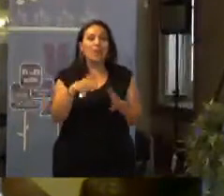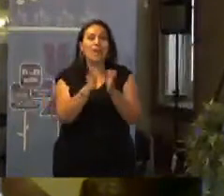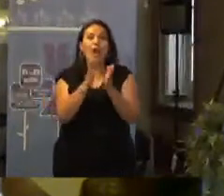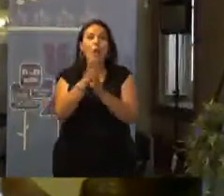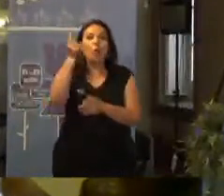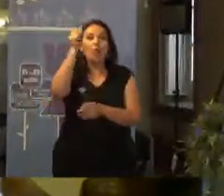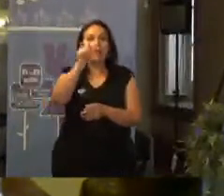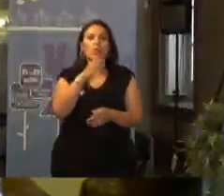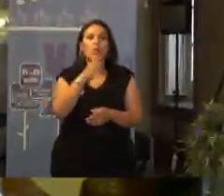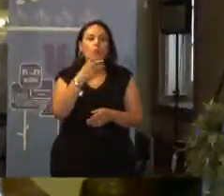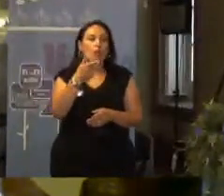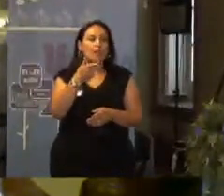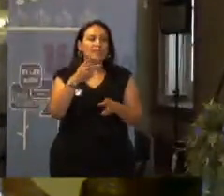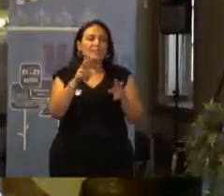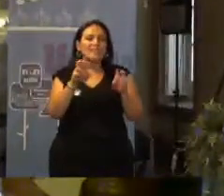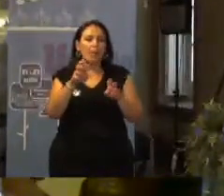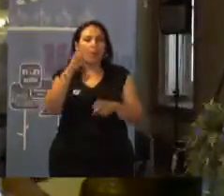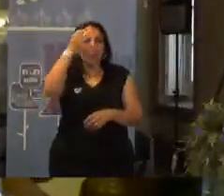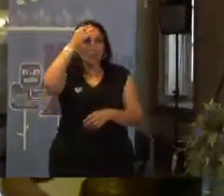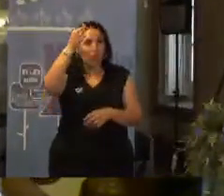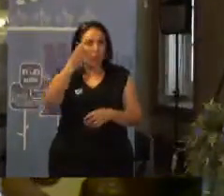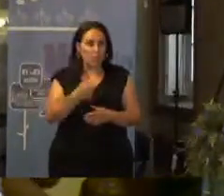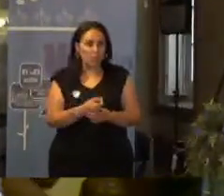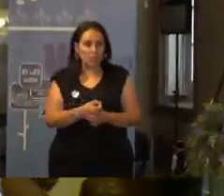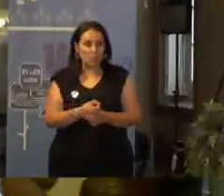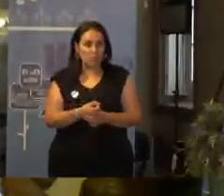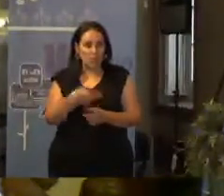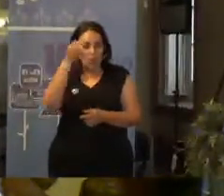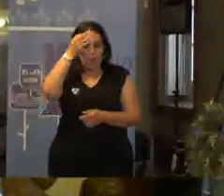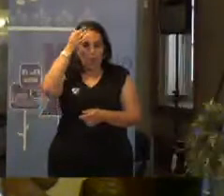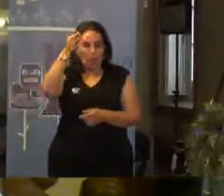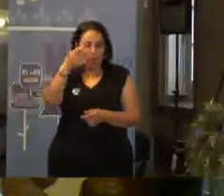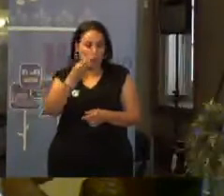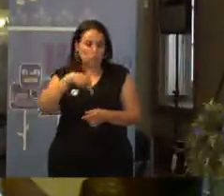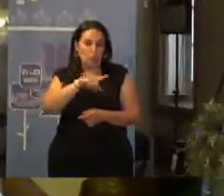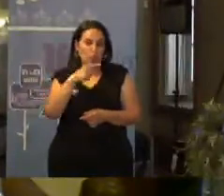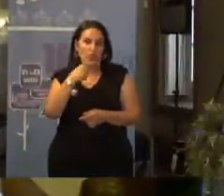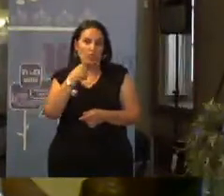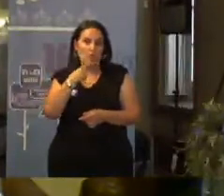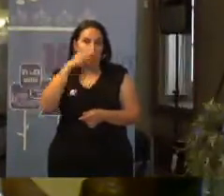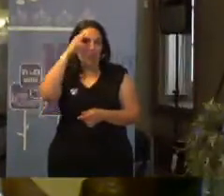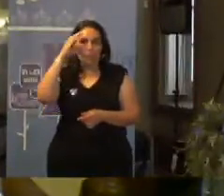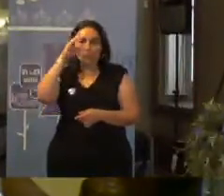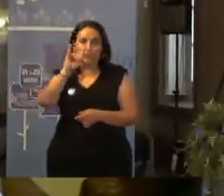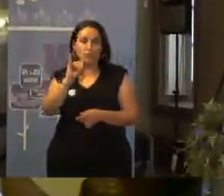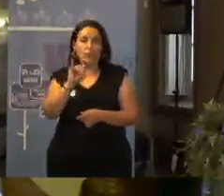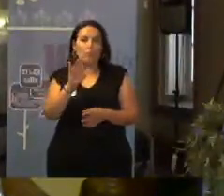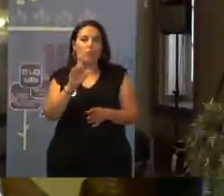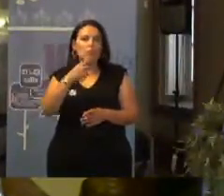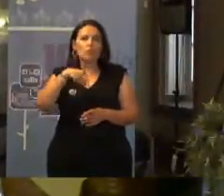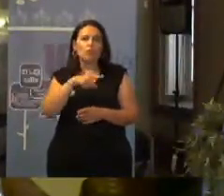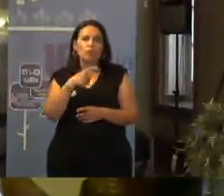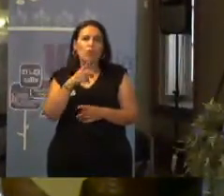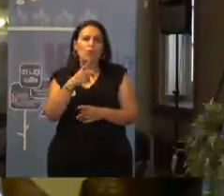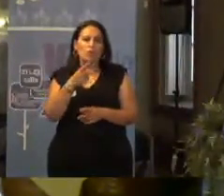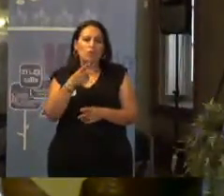voz do pobo, que todo Dios decimos que a escoitamos, pero en realidade non é que non a escoitemos, é que o